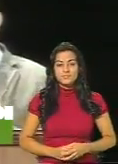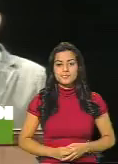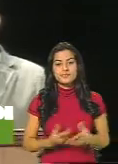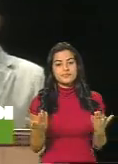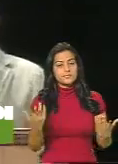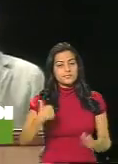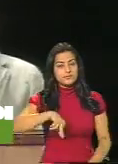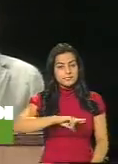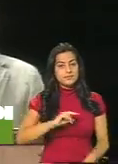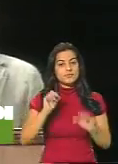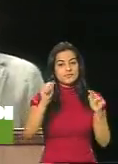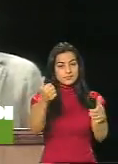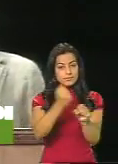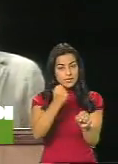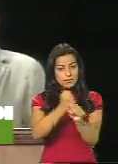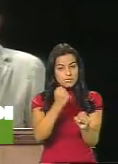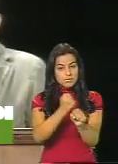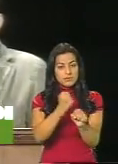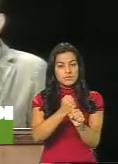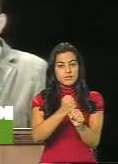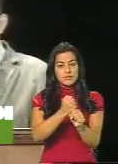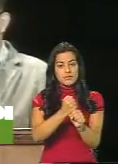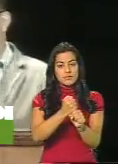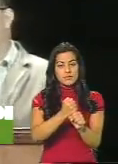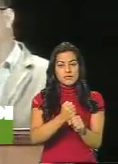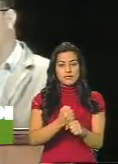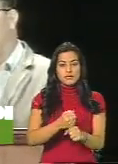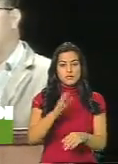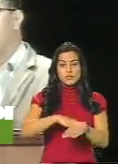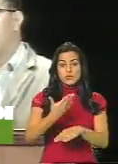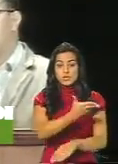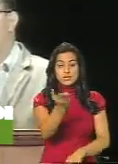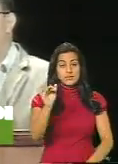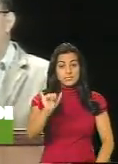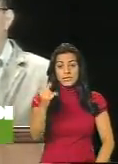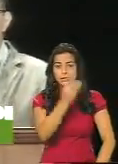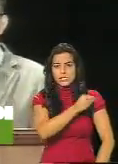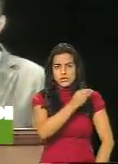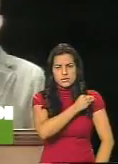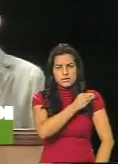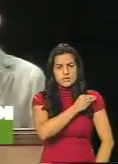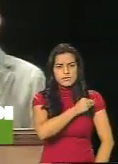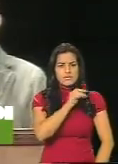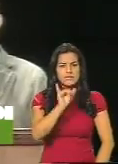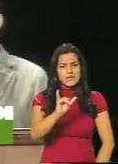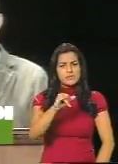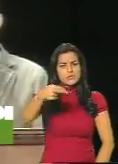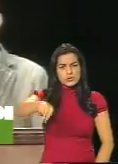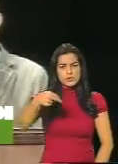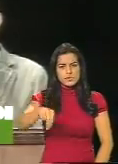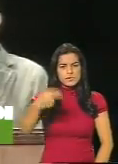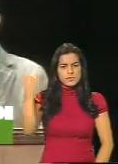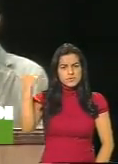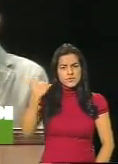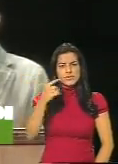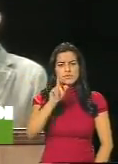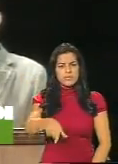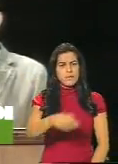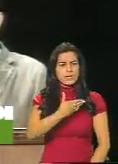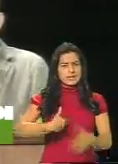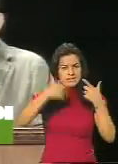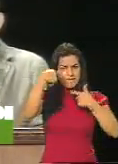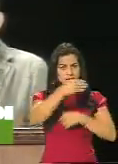Nosotros comenzamos a trabajar ante la demanda de ustedes en noviembre y por instrucciones del comandante presidente Hugo